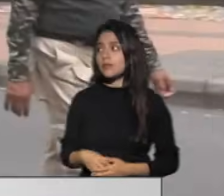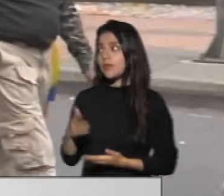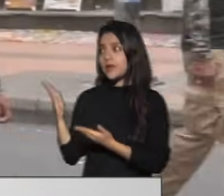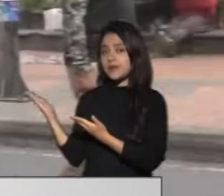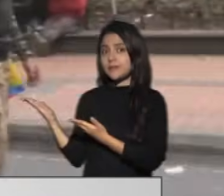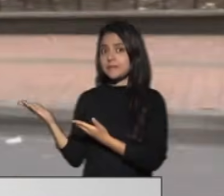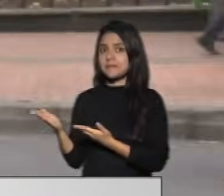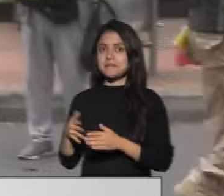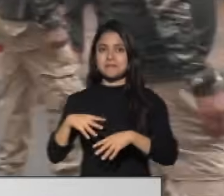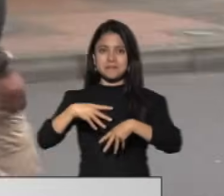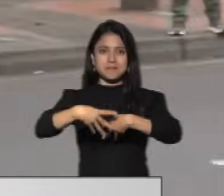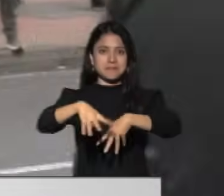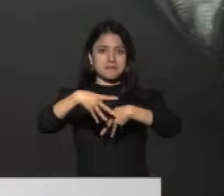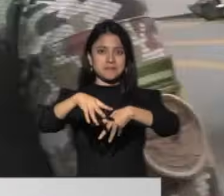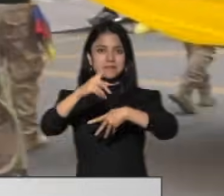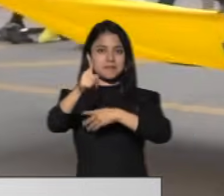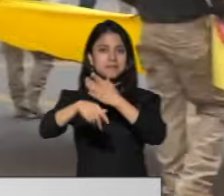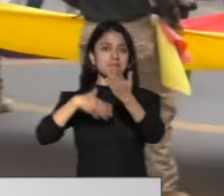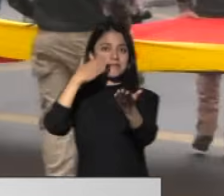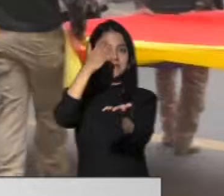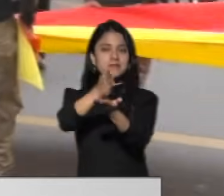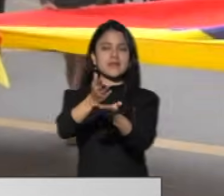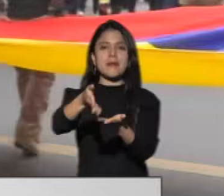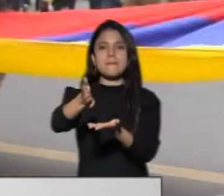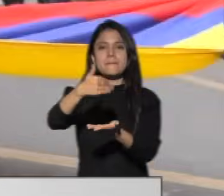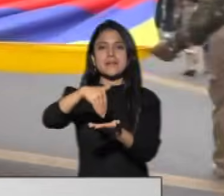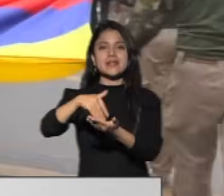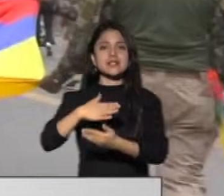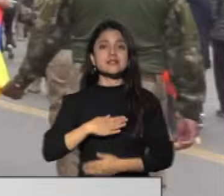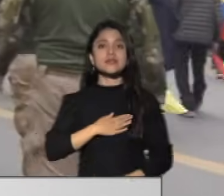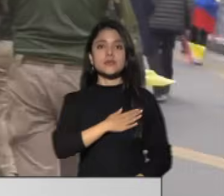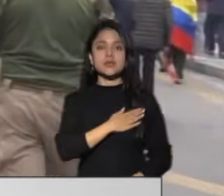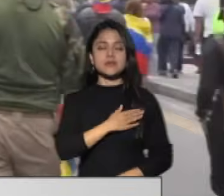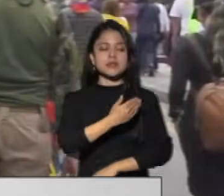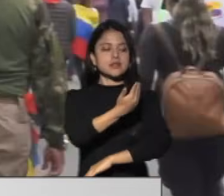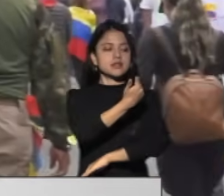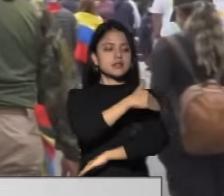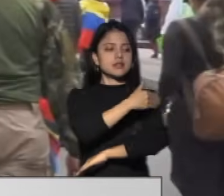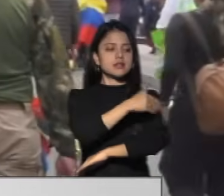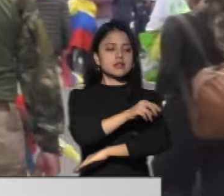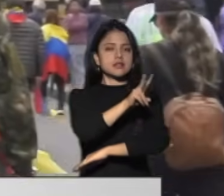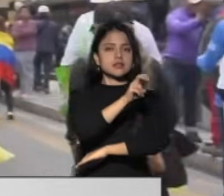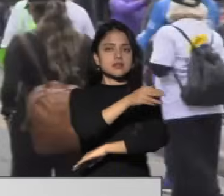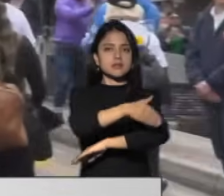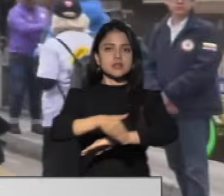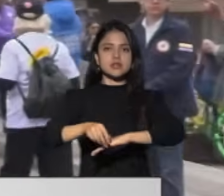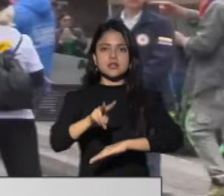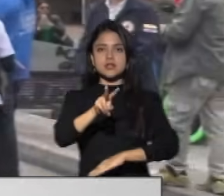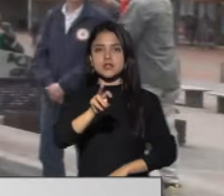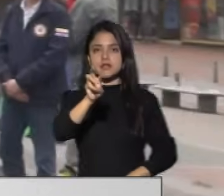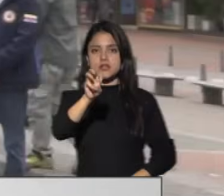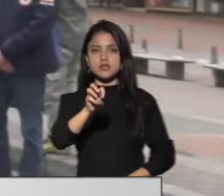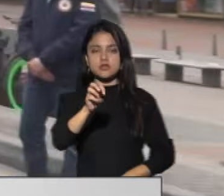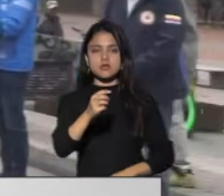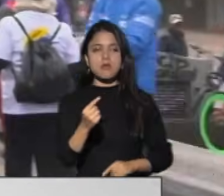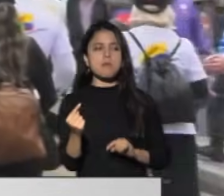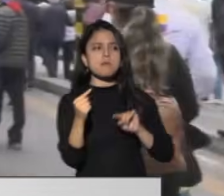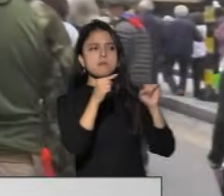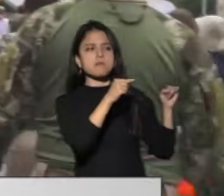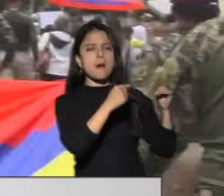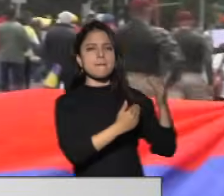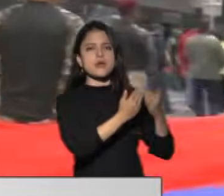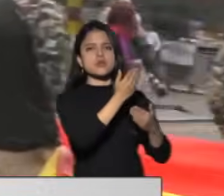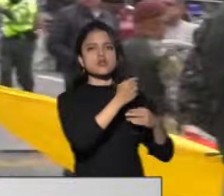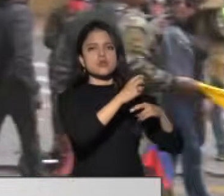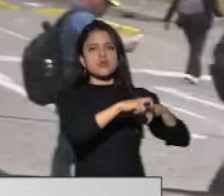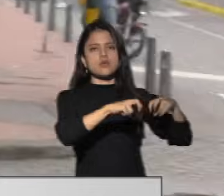esta manifestación llegará a la Plaza de Bolívar, se mueve a esta hora sobre la carrera séptima a la altura de la calle 28, arrancó en el Parque Nacional. Vamos